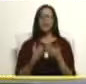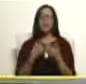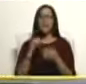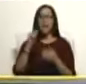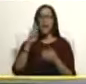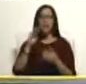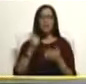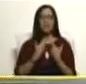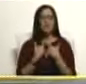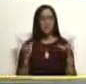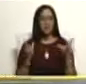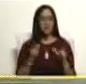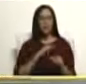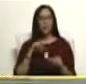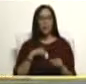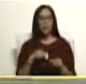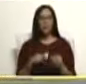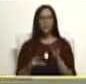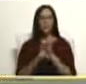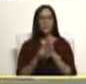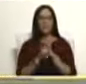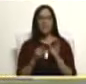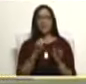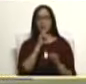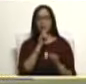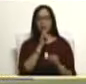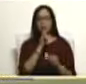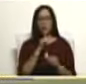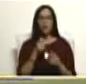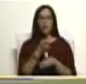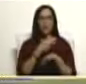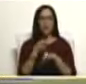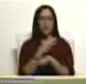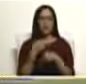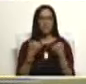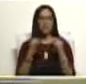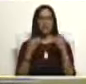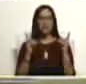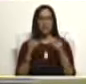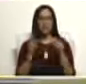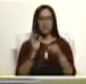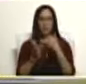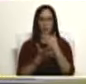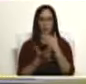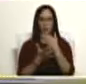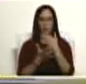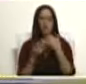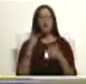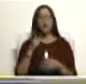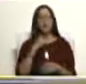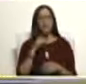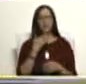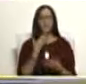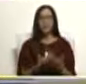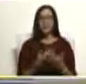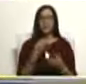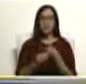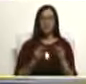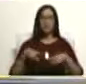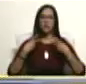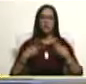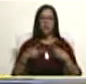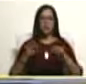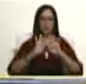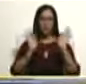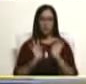orientada nuestra ley de infogobierno. Es una política fundamental de independencia tecnológica, pero es una política también que permite generar nuevos ecosistemas